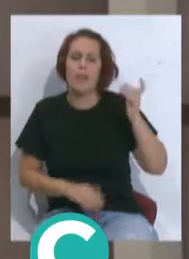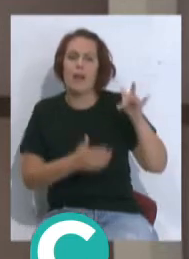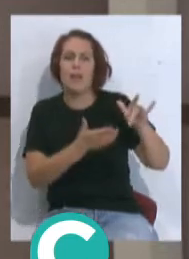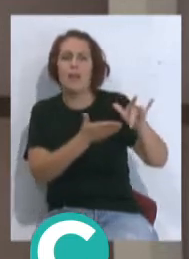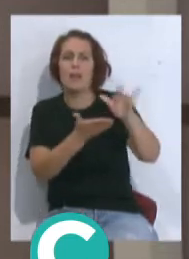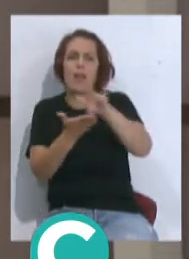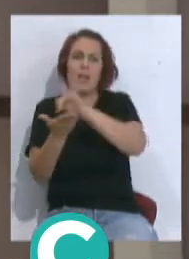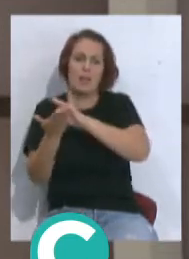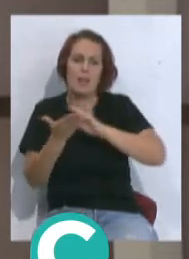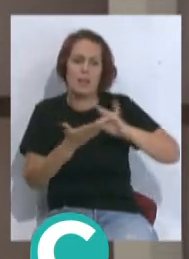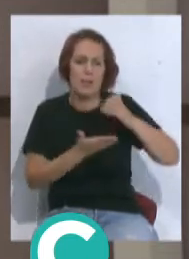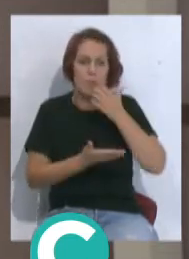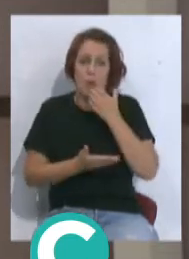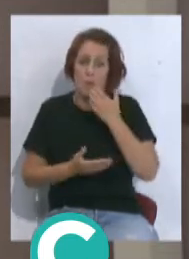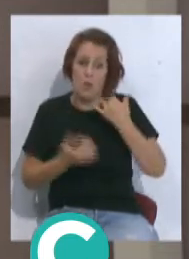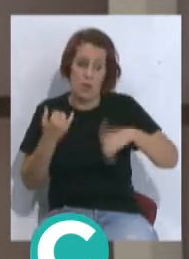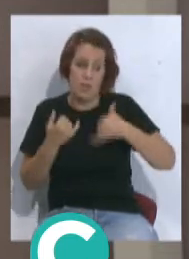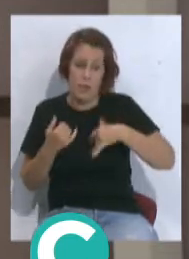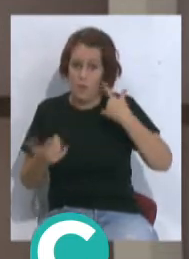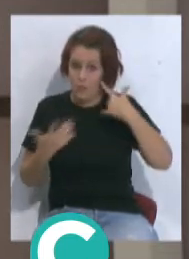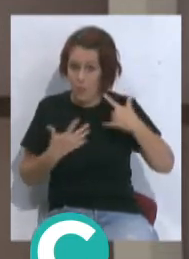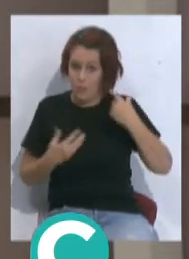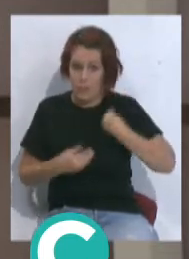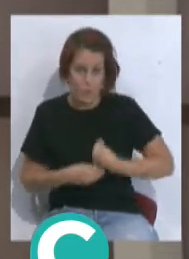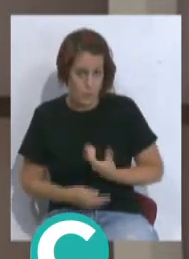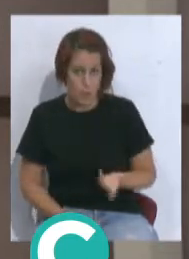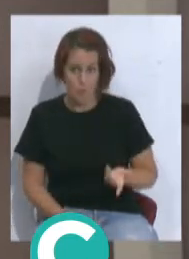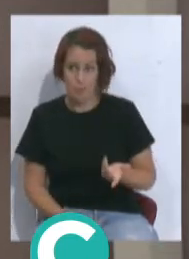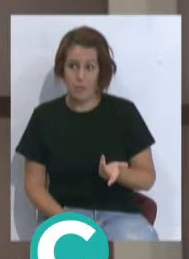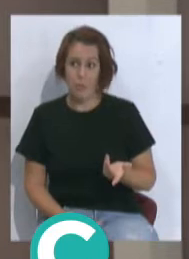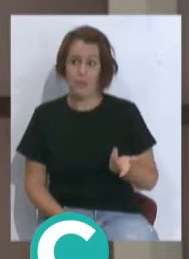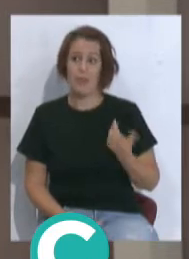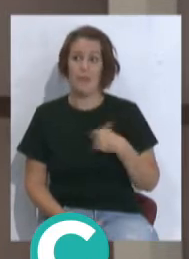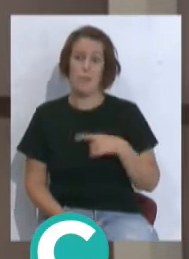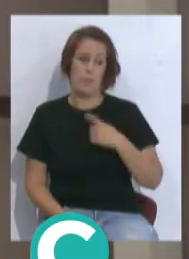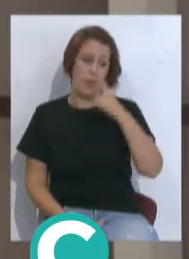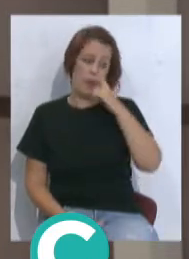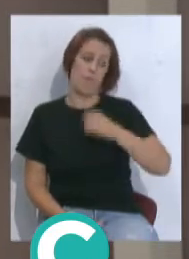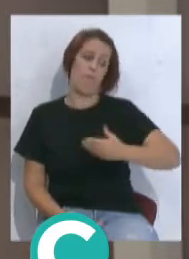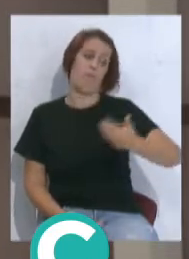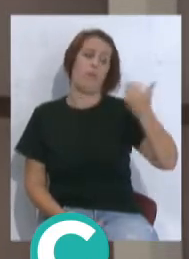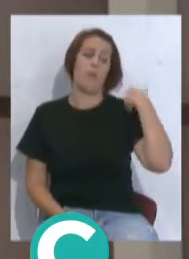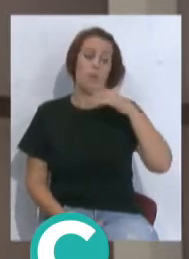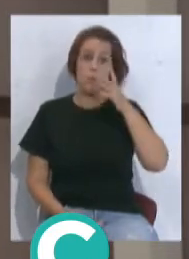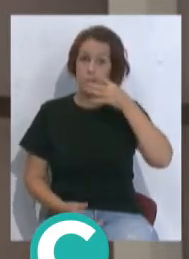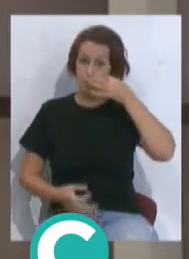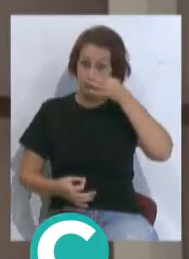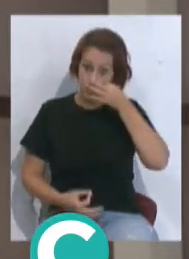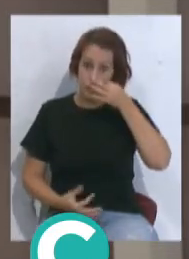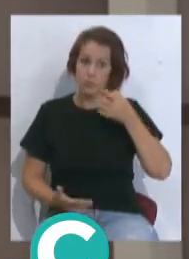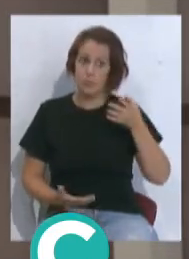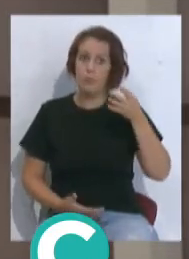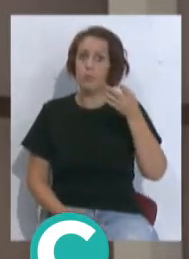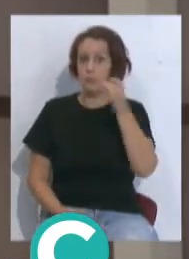y gira, como se llevó los Beatles en su momento, esto está inventado, aunque sea con el, bueno, otro años, formato, porque realmente cantaba otra, no cantaba